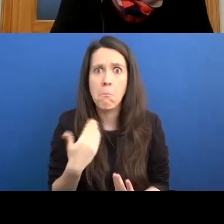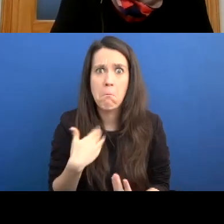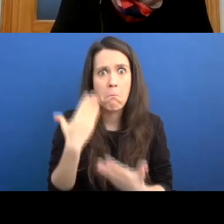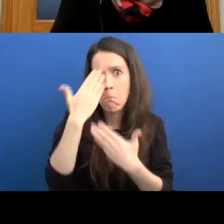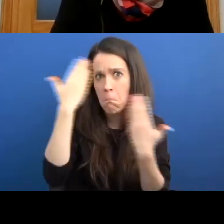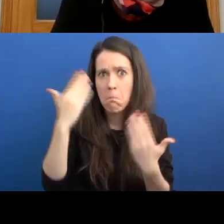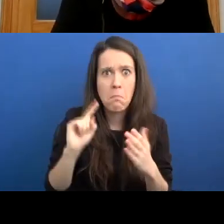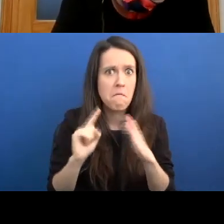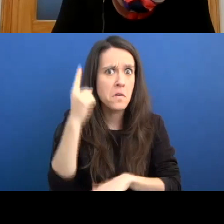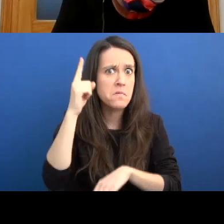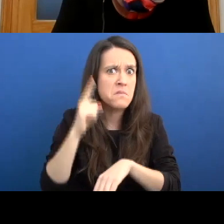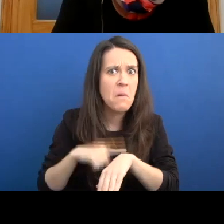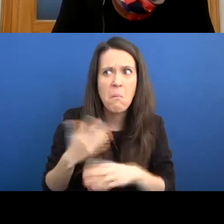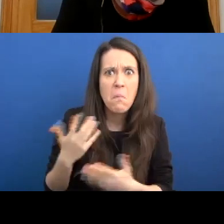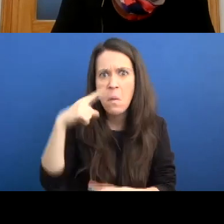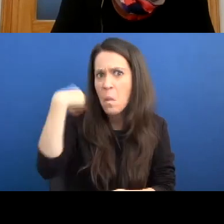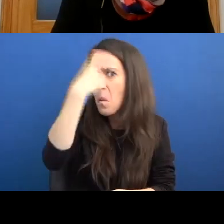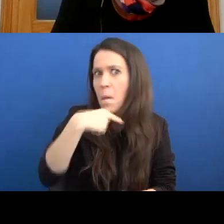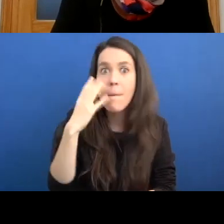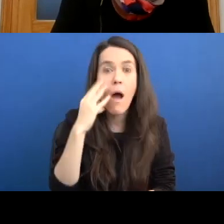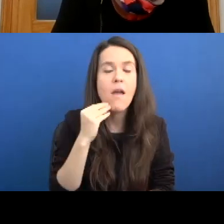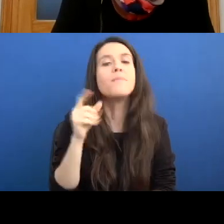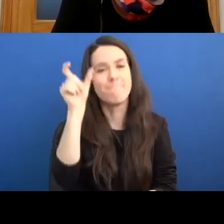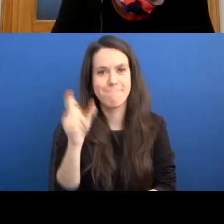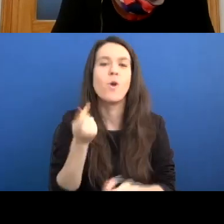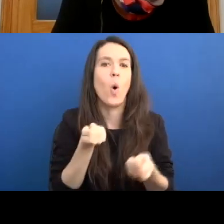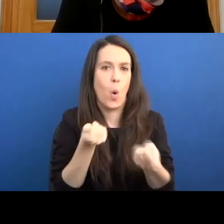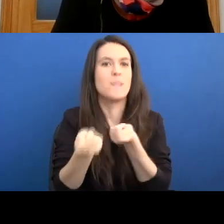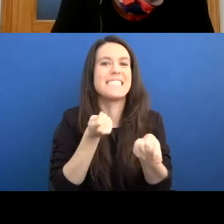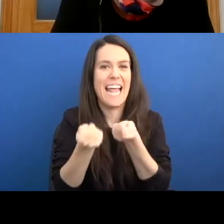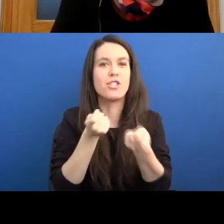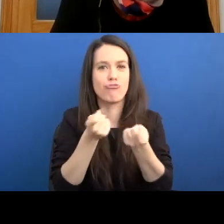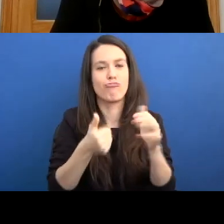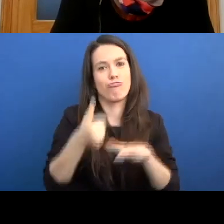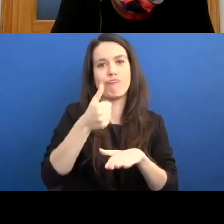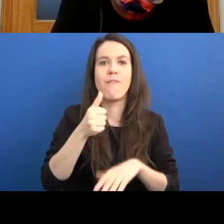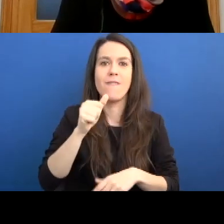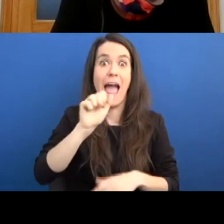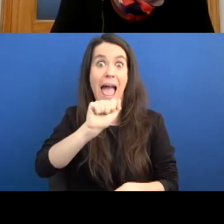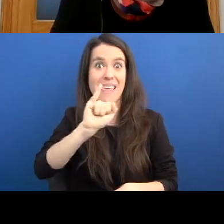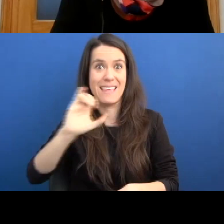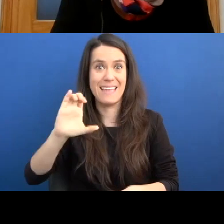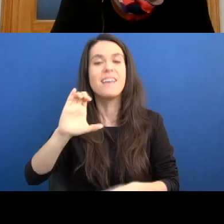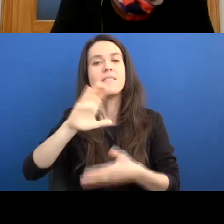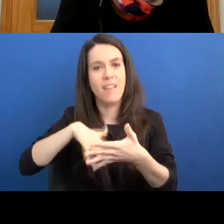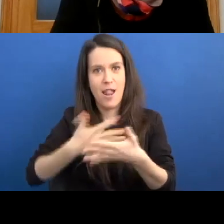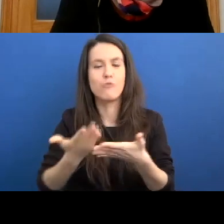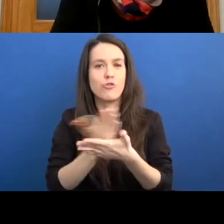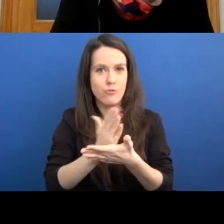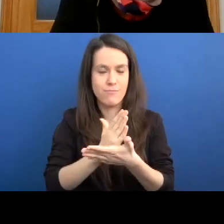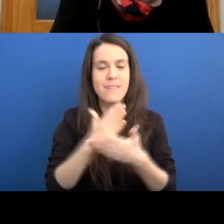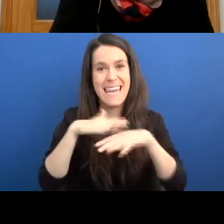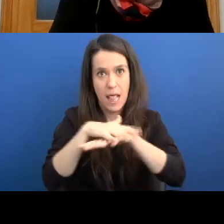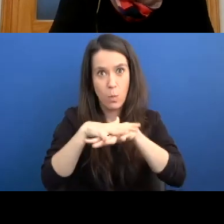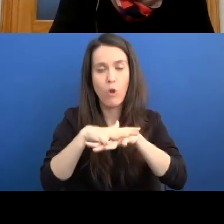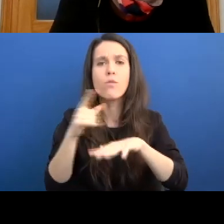ya que la conocemos muy bien, pero para quienes todavía no la conocen, ella coordina la red de intérpretes de lengua de signos